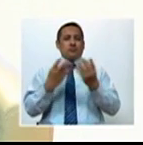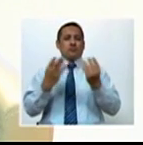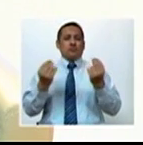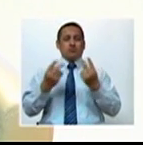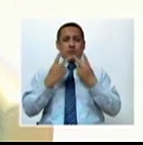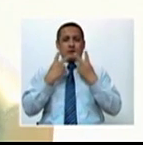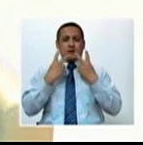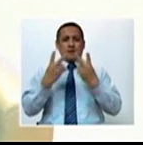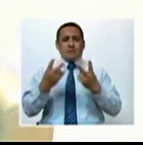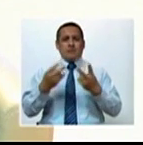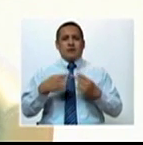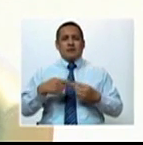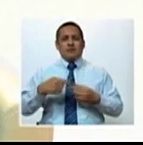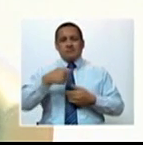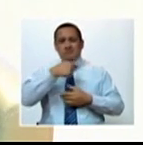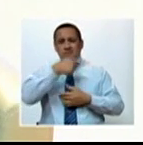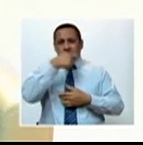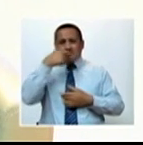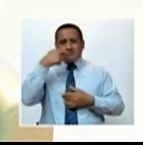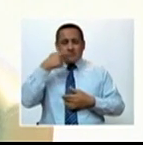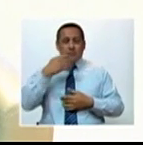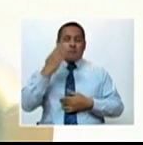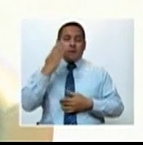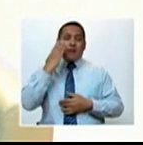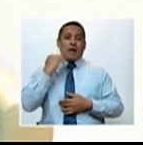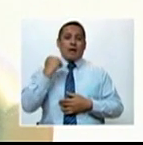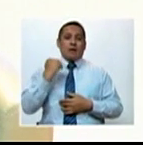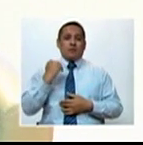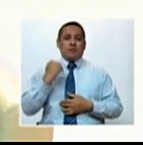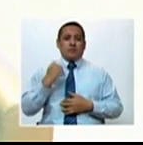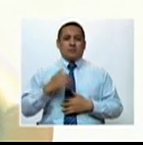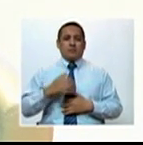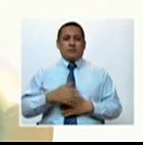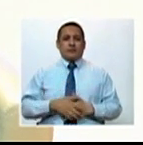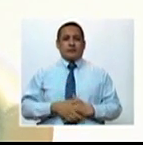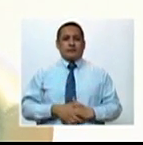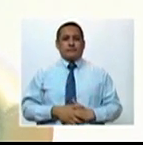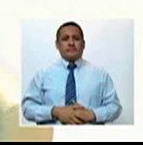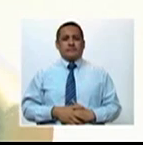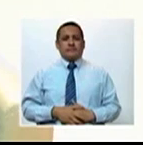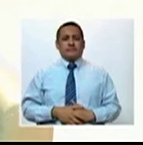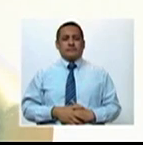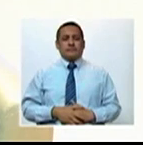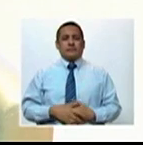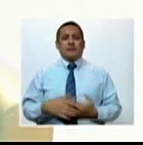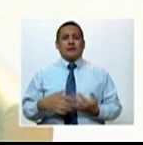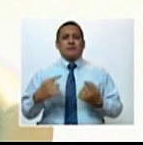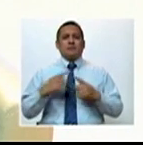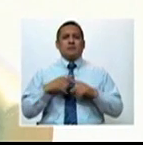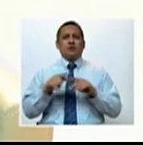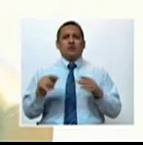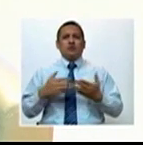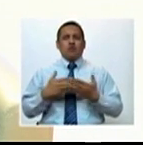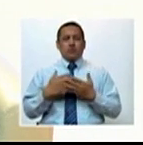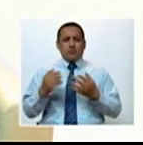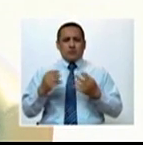pasta básica de cocaína. Ajá. Pero donde sí se nota un